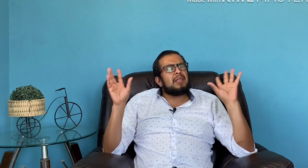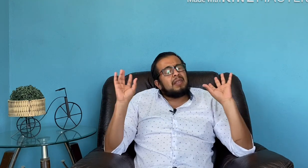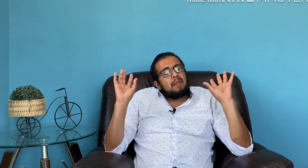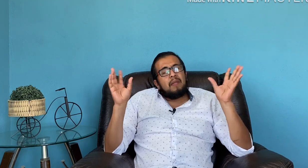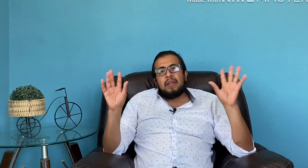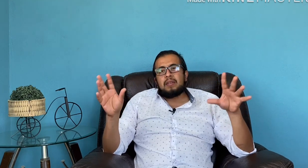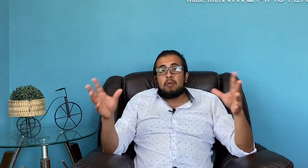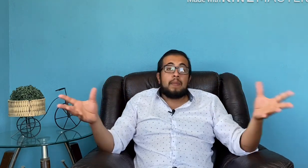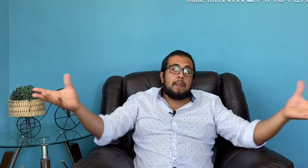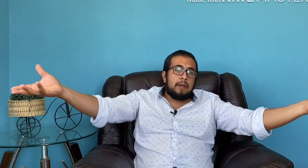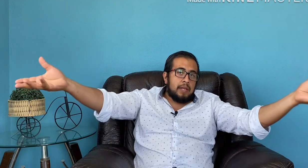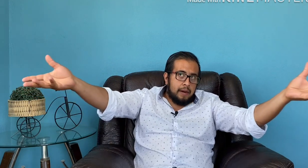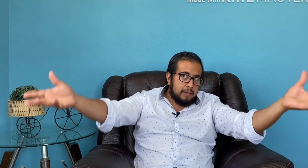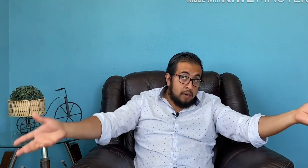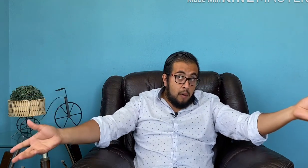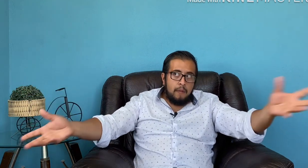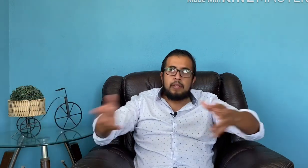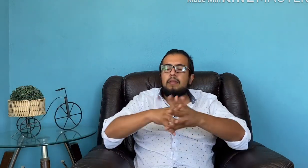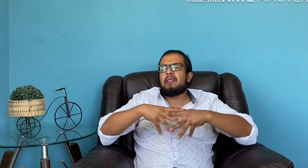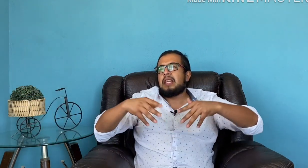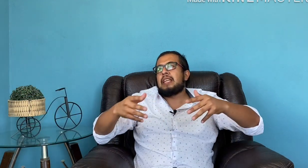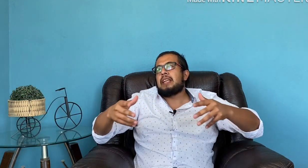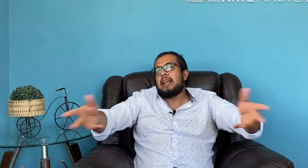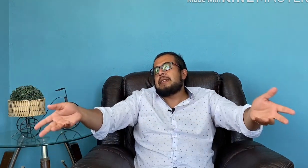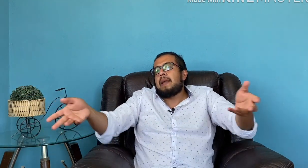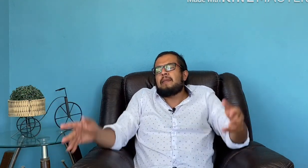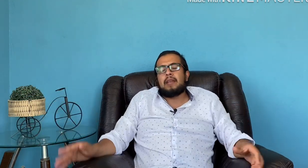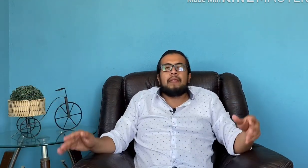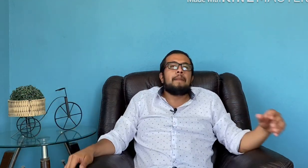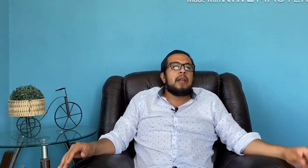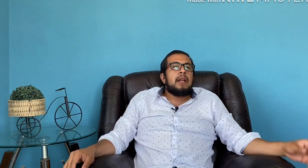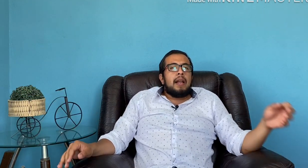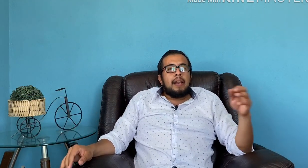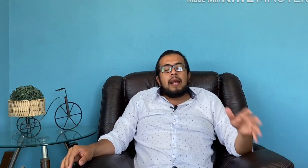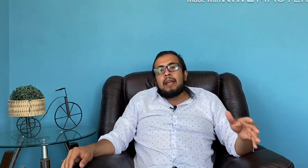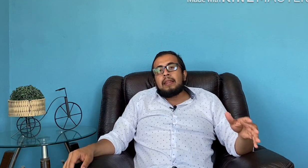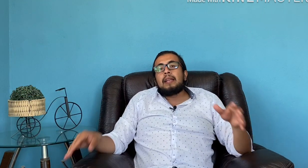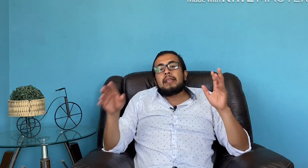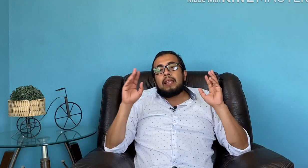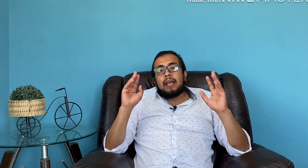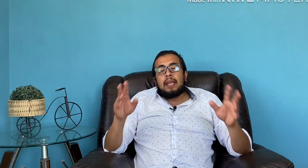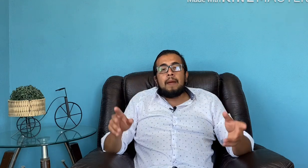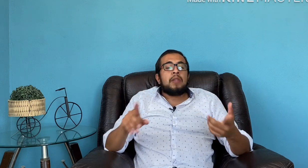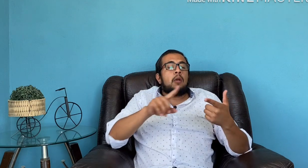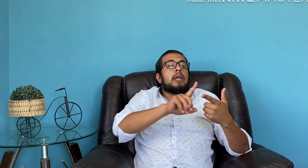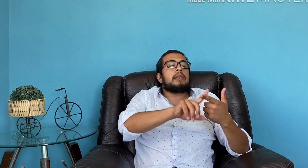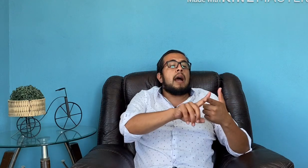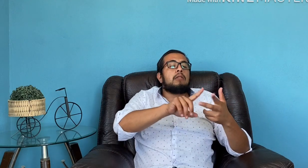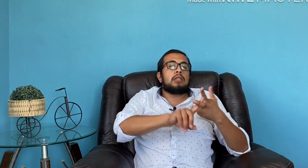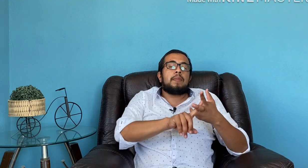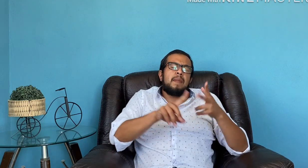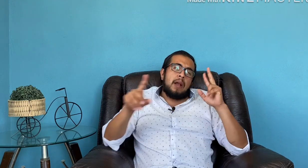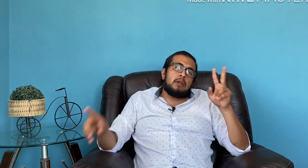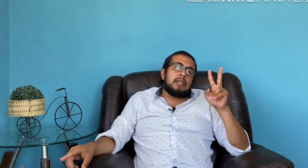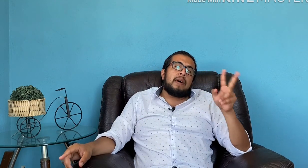la atención ese término, en fin, seguramente para ellos es raro decir home office cuando en inglés hablamos, en fin. La realidad es que de aquí, lo que es